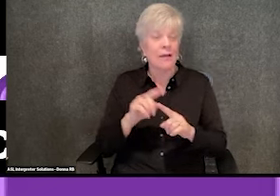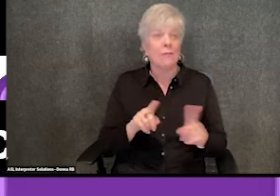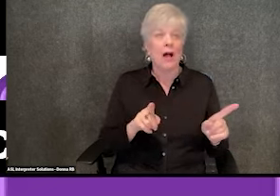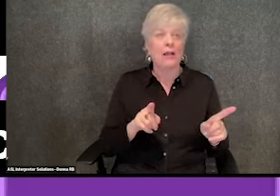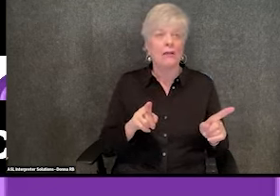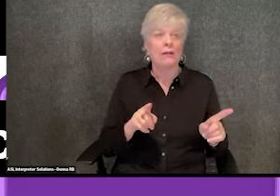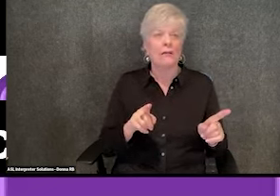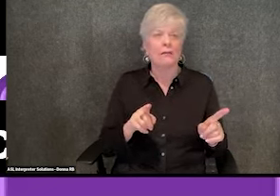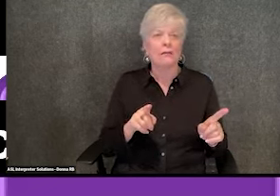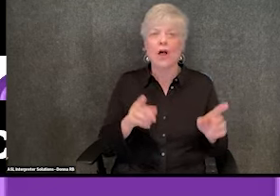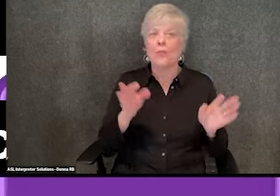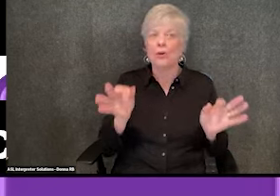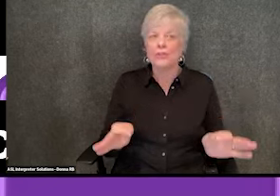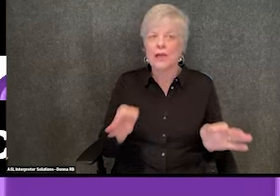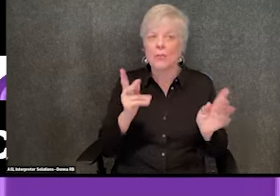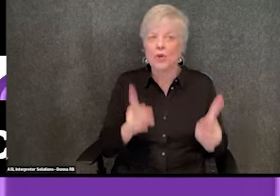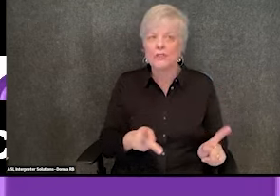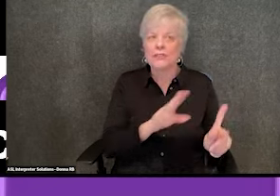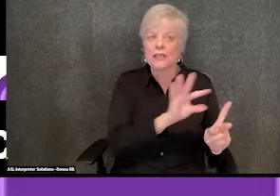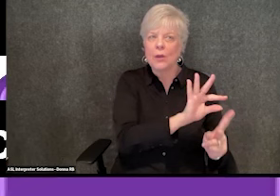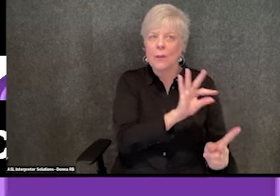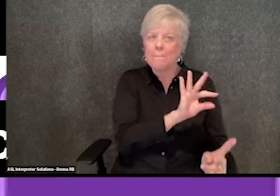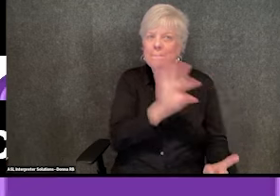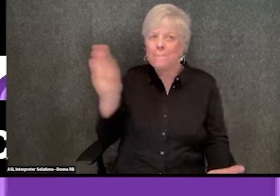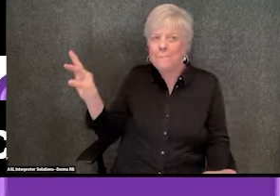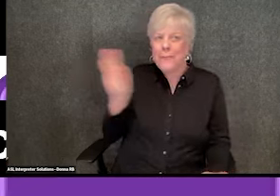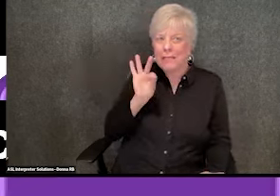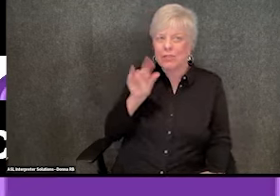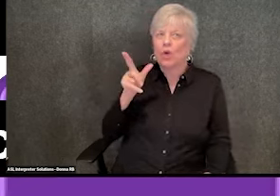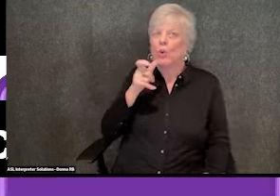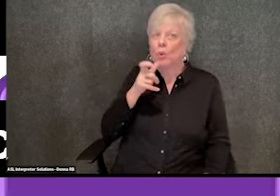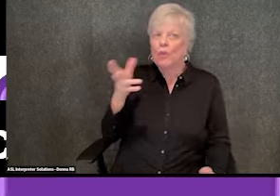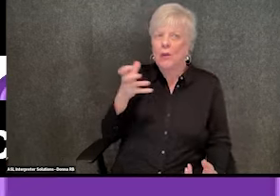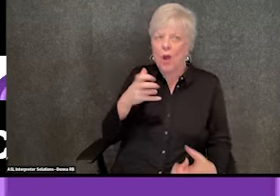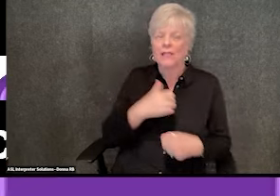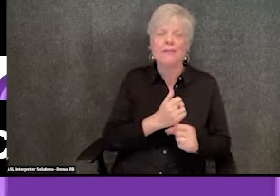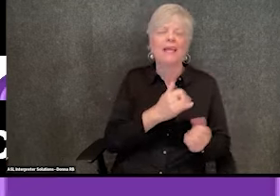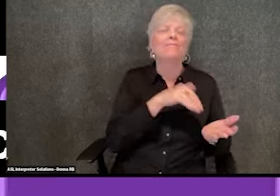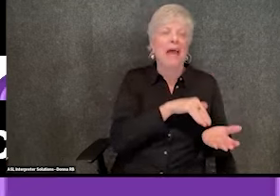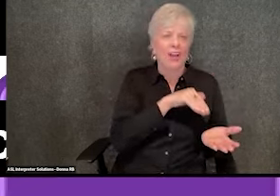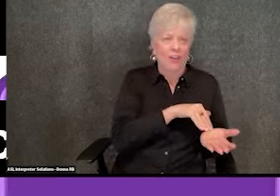finanzas. Pero es la persona que está dirigiendo, está